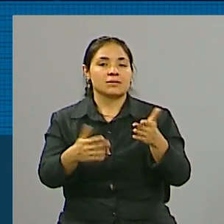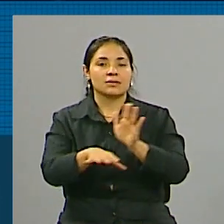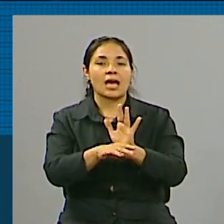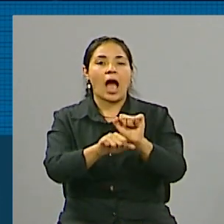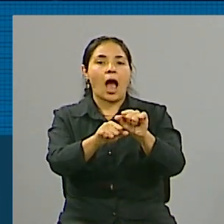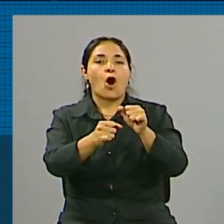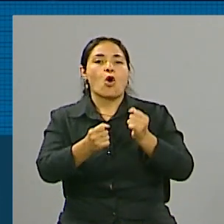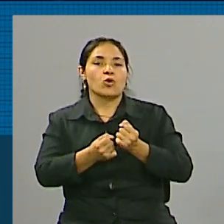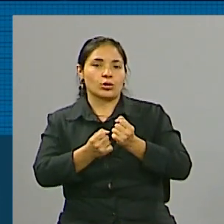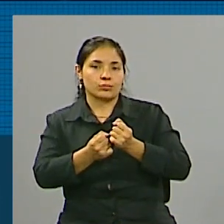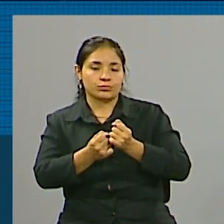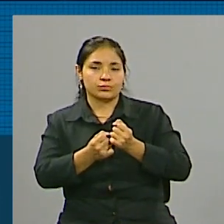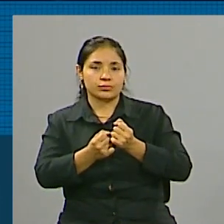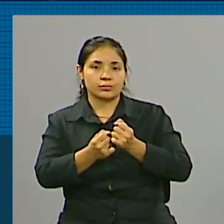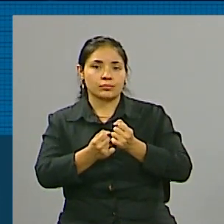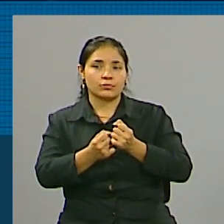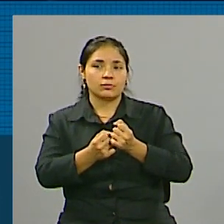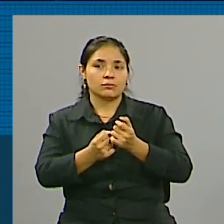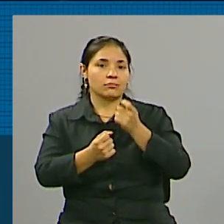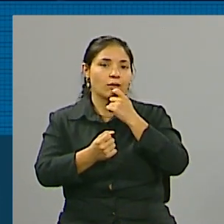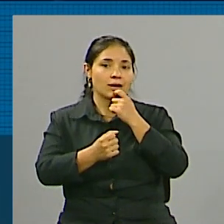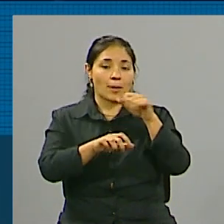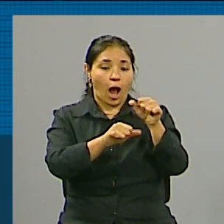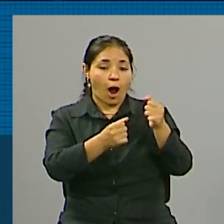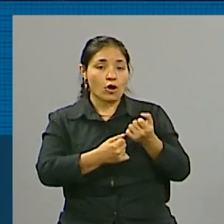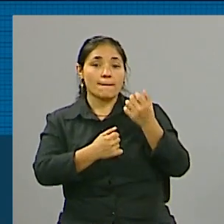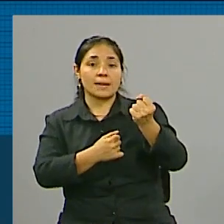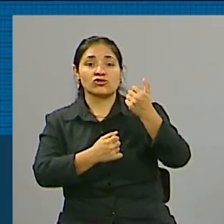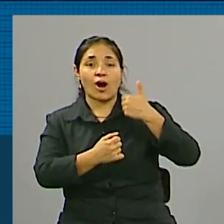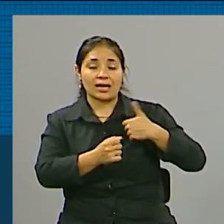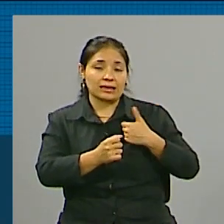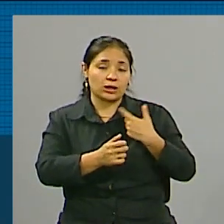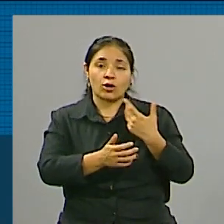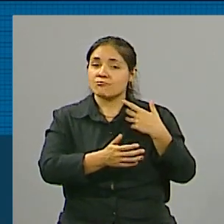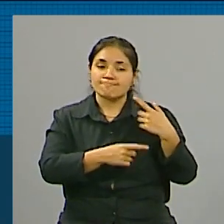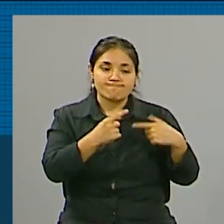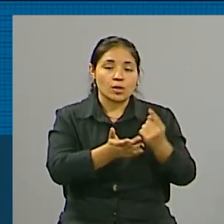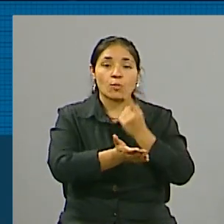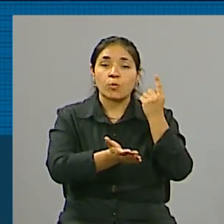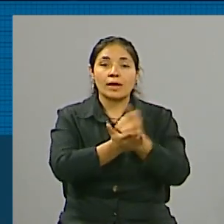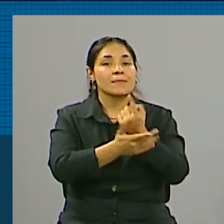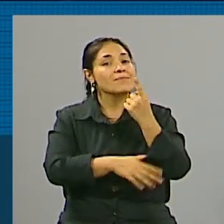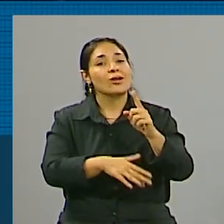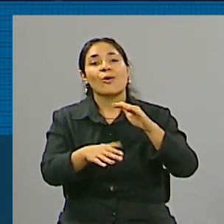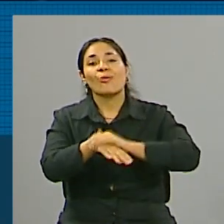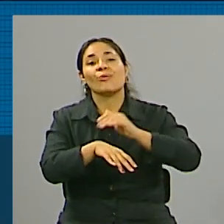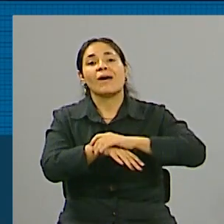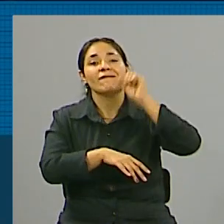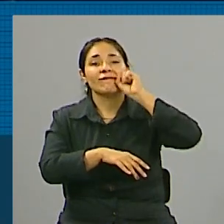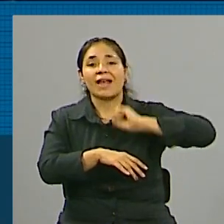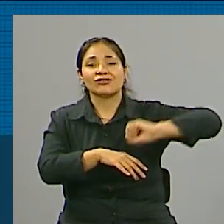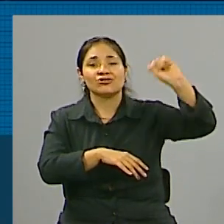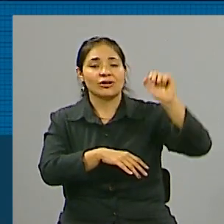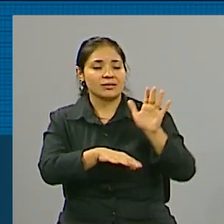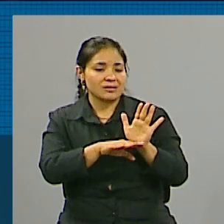ahorro, como no puede hacerse en pesos, o en realidad puede hacerse, pero dadas las tasas de inflación, termina siendo